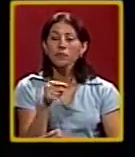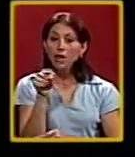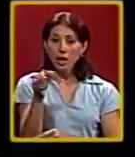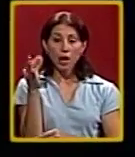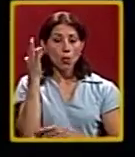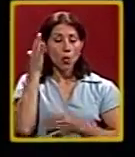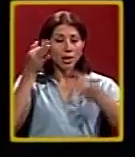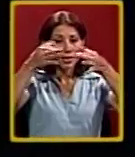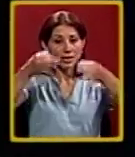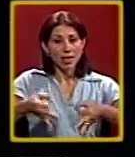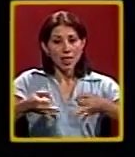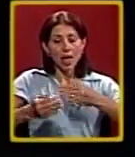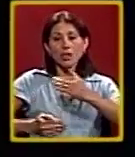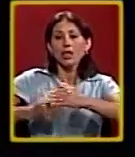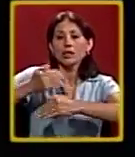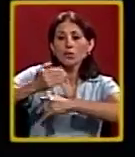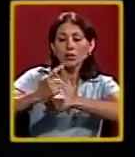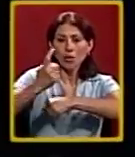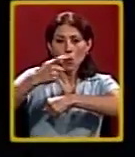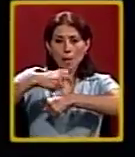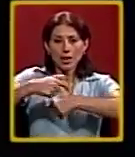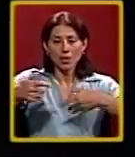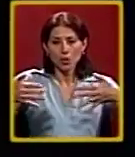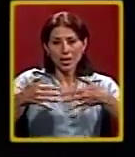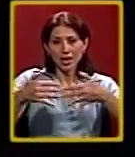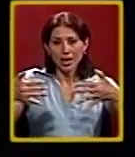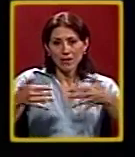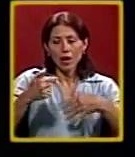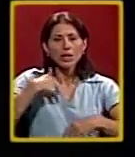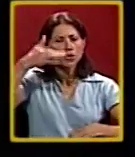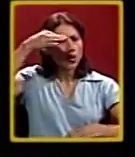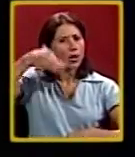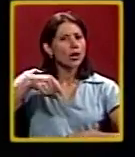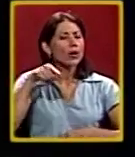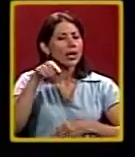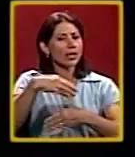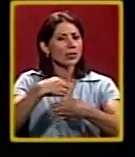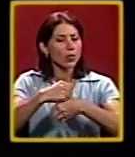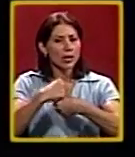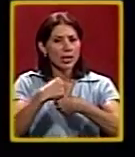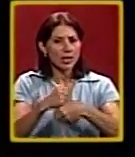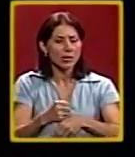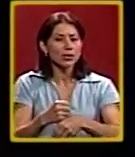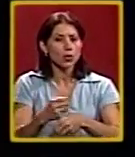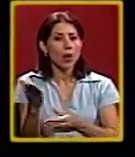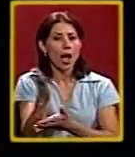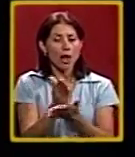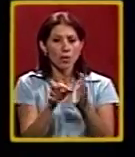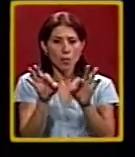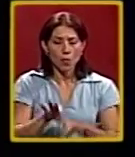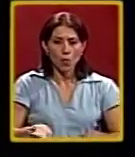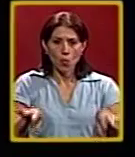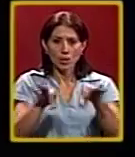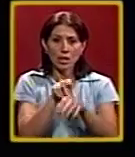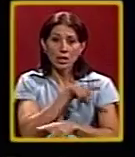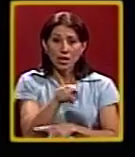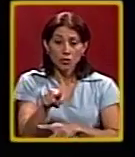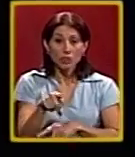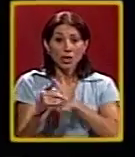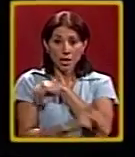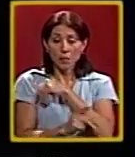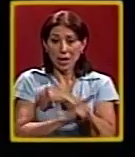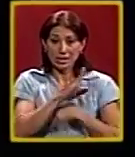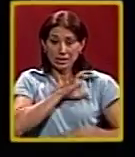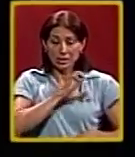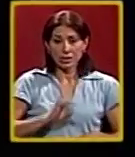decidida después de un periodo de guerra, que yo creo que eso las marcó en mucho. Y el pueblo salvadoreño, uno lo siente,